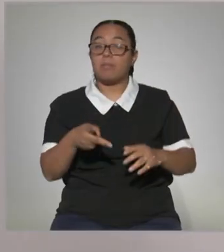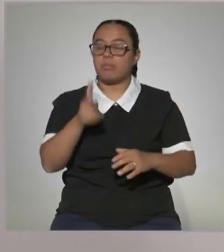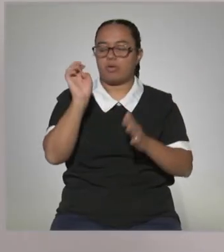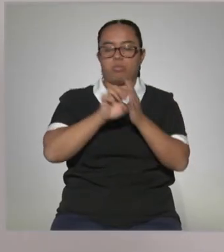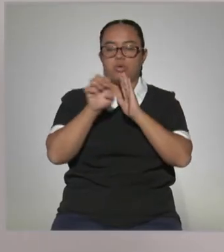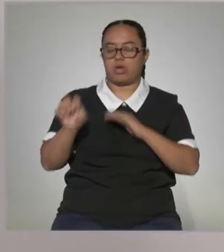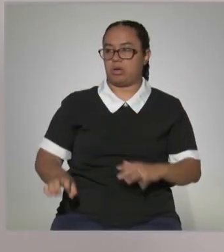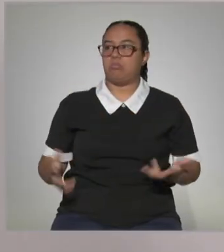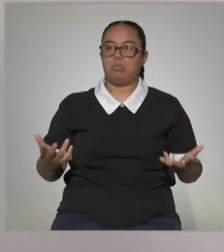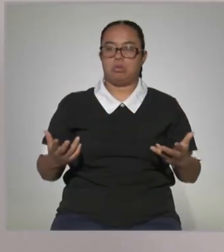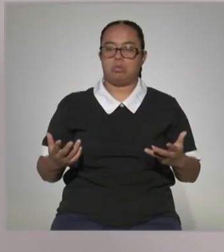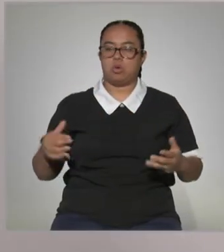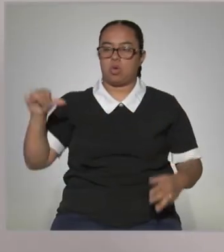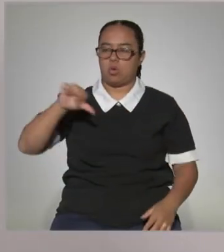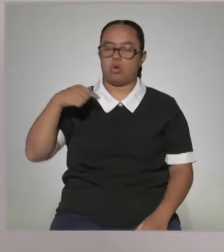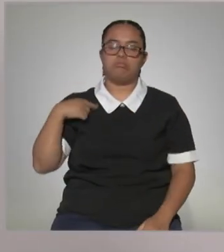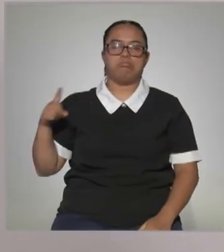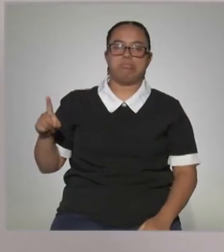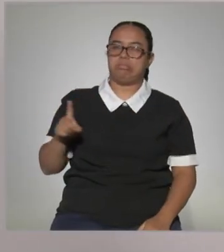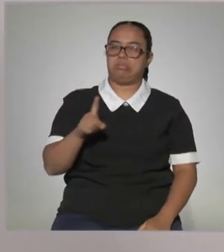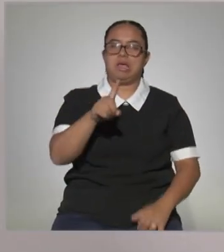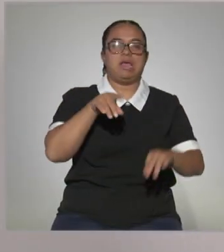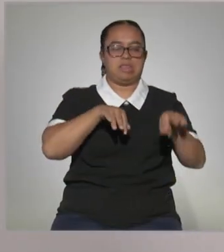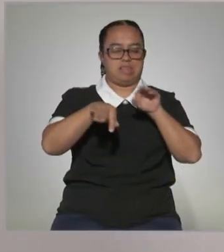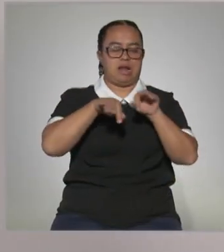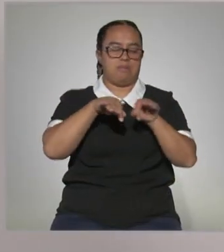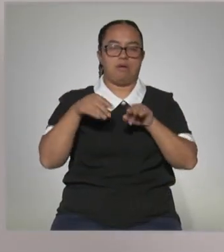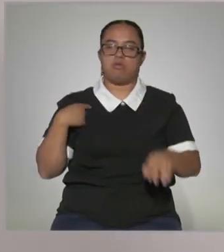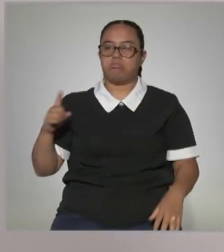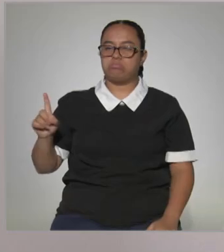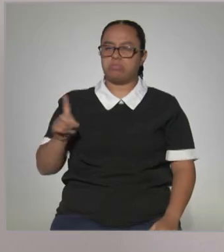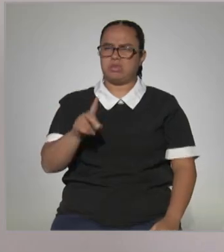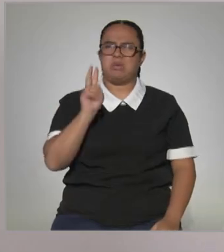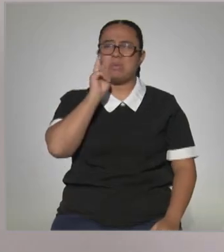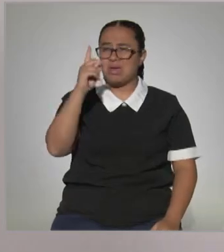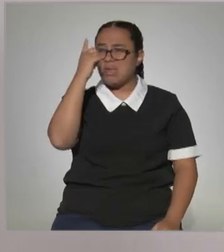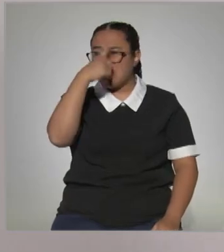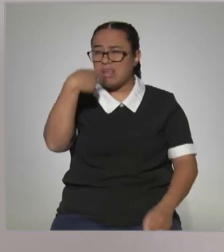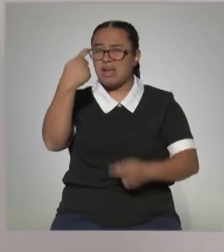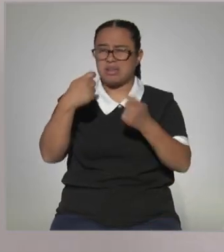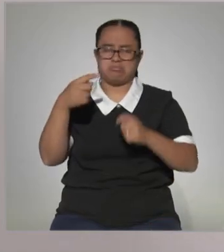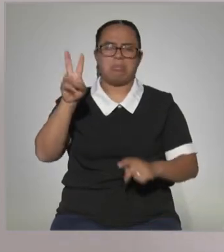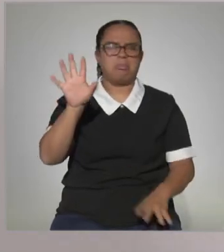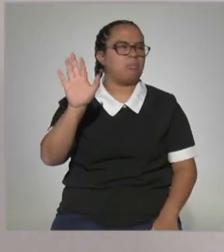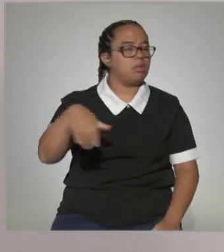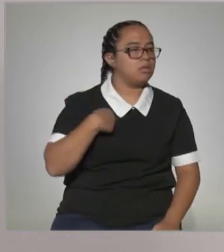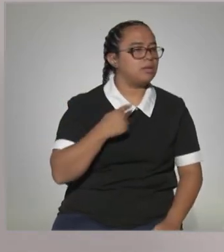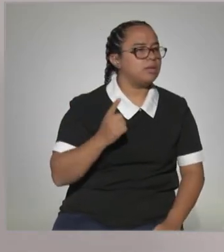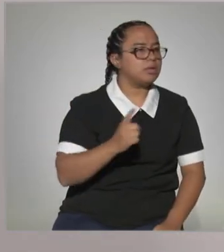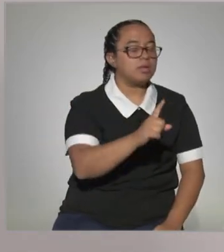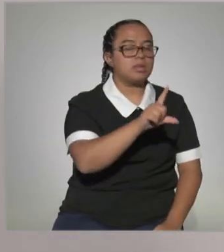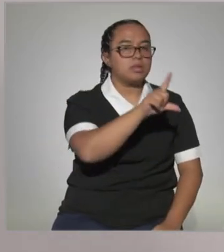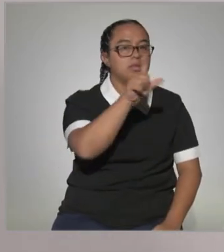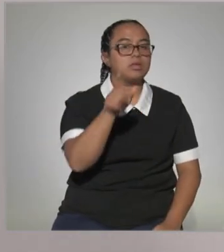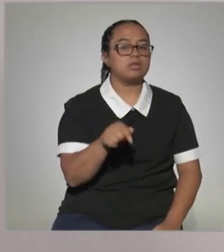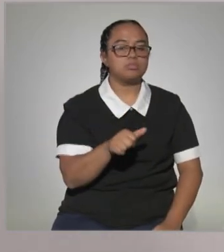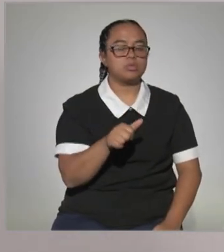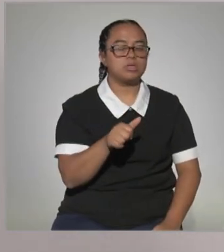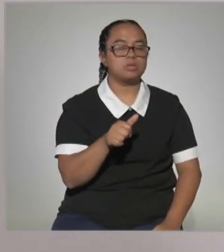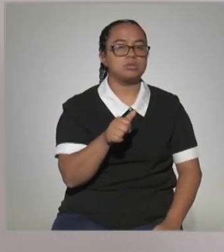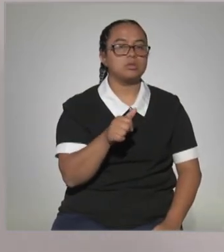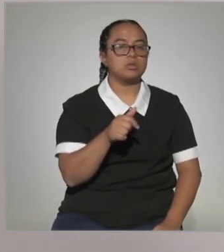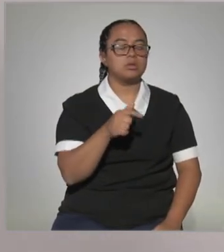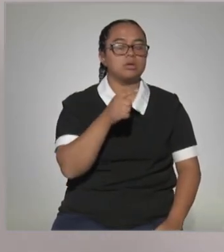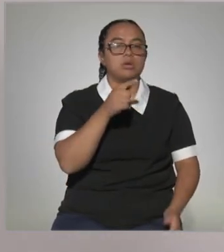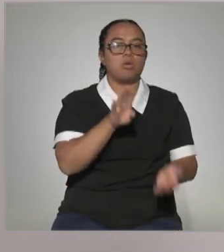por ejemplo, a tu trabajo, ¿no? Y de repente ves una cara larga y te sigues. Y entonces ya no te das cuenta que eso te afectó, porque